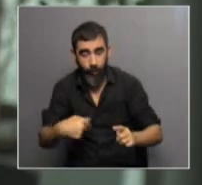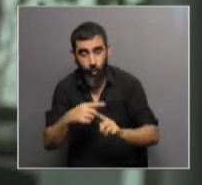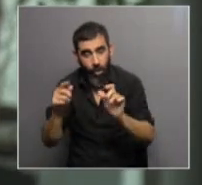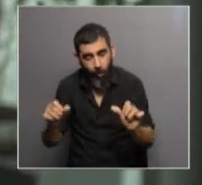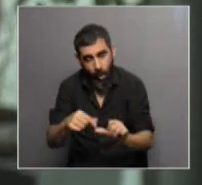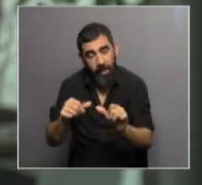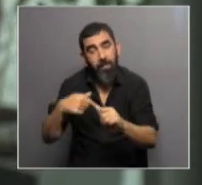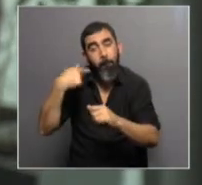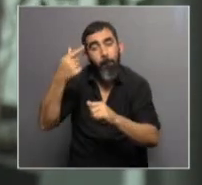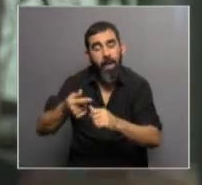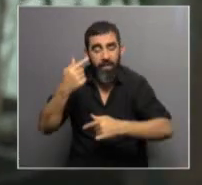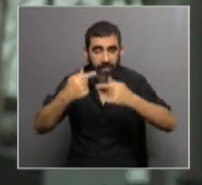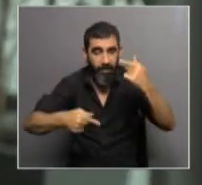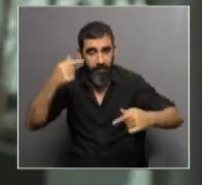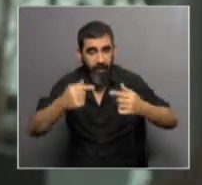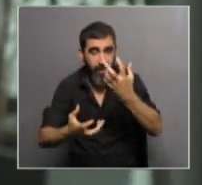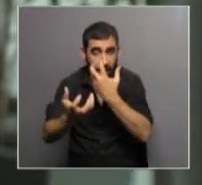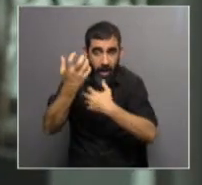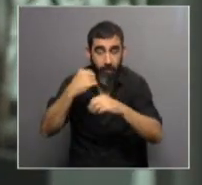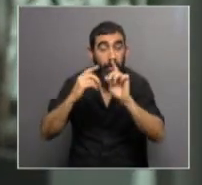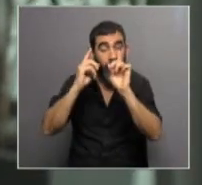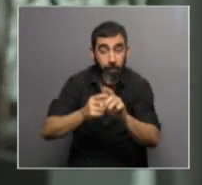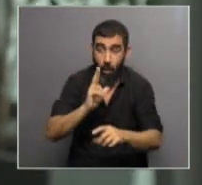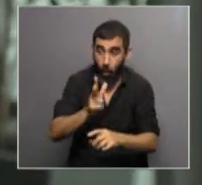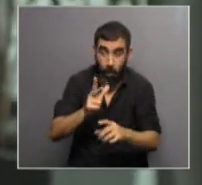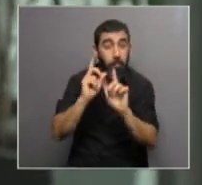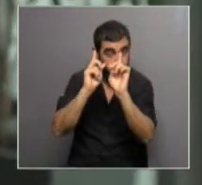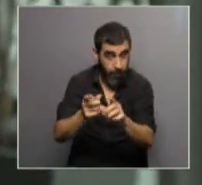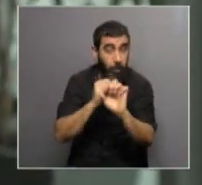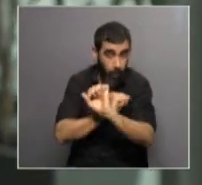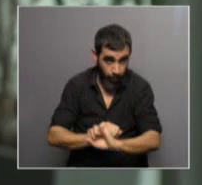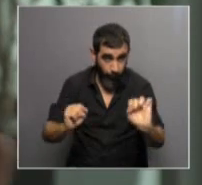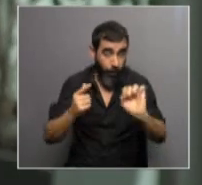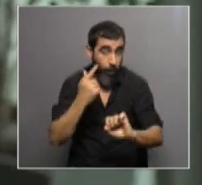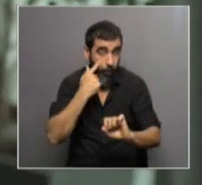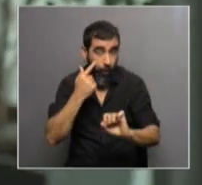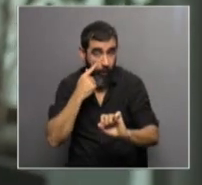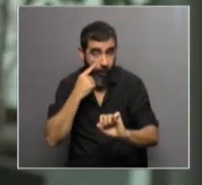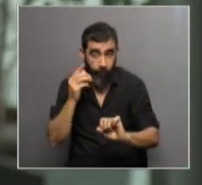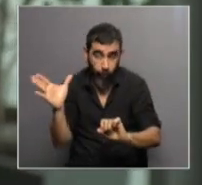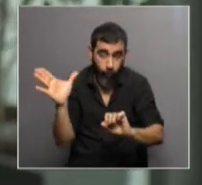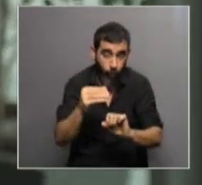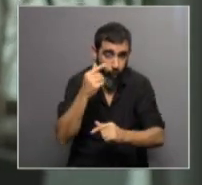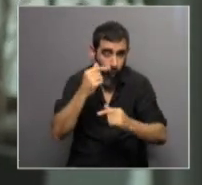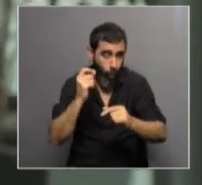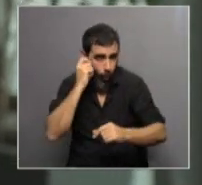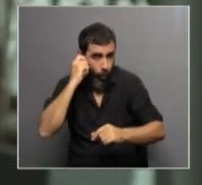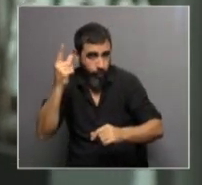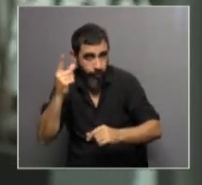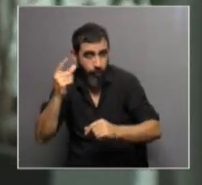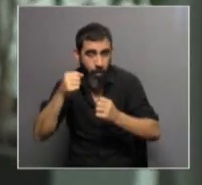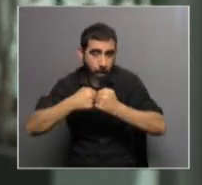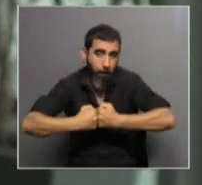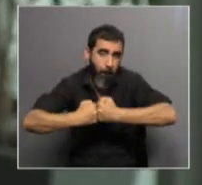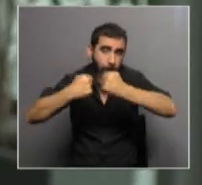extensivo a diferentes especies incluso al ser humano y bueno este teniendo todo ese know-how ese conocimiento a empezar a